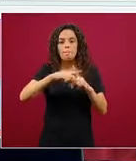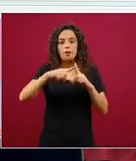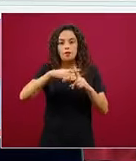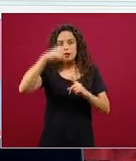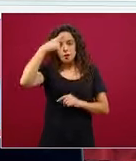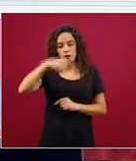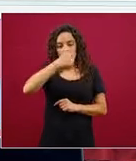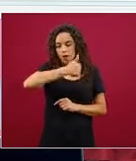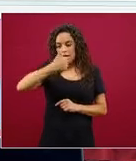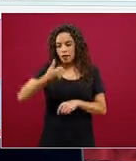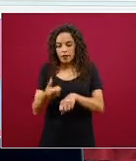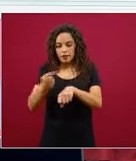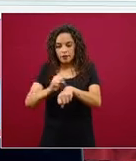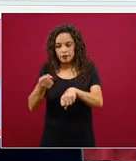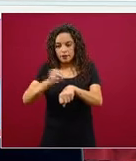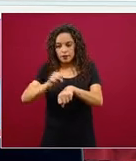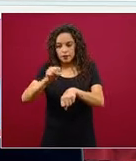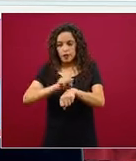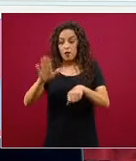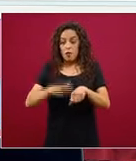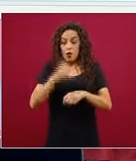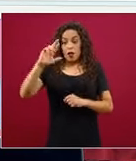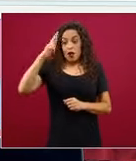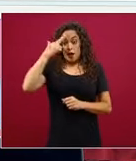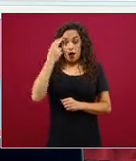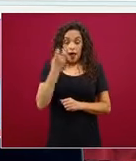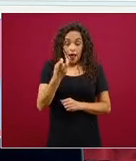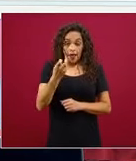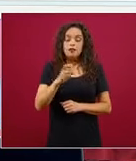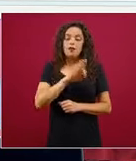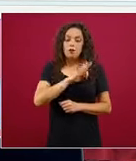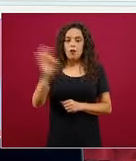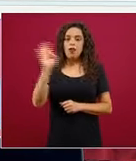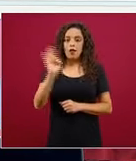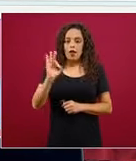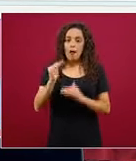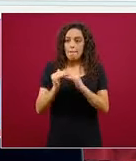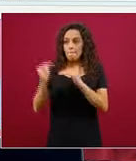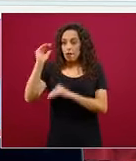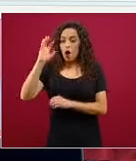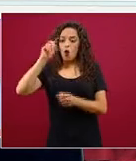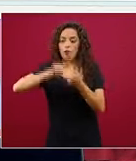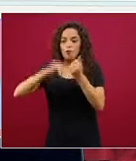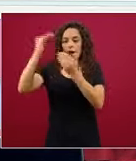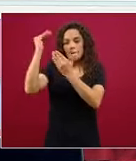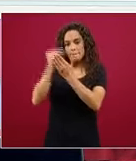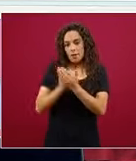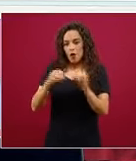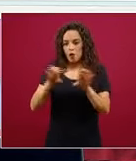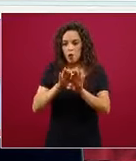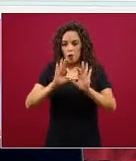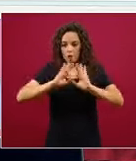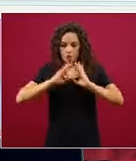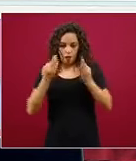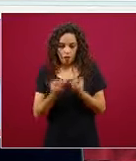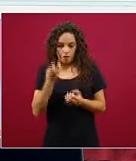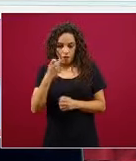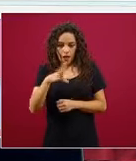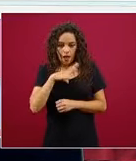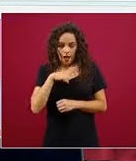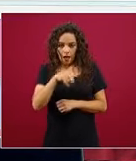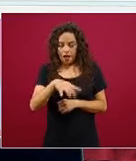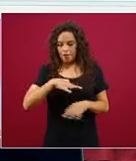las semanas, recordando que estos porcentajes también se van incrementando, van disminuyendo en la medida de cómo se va comportando la